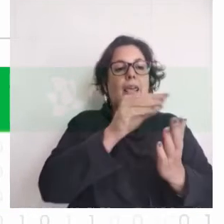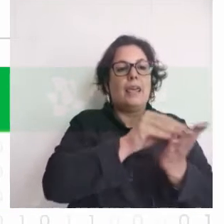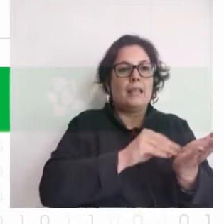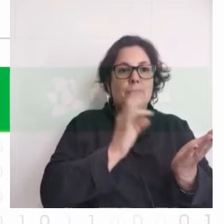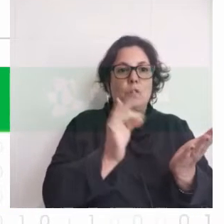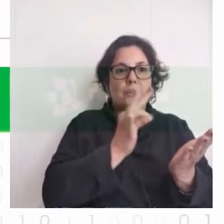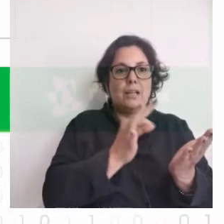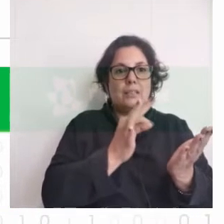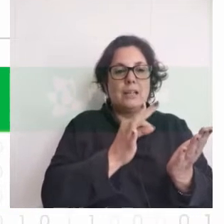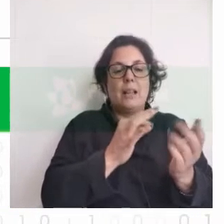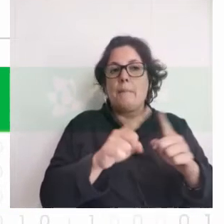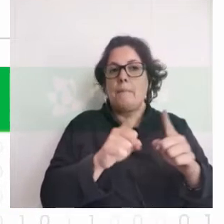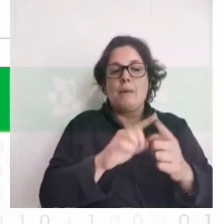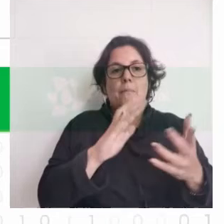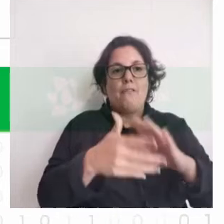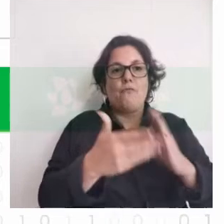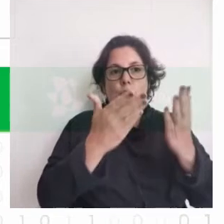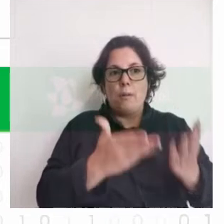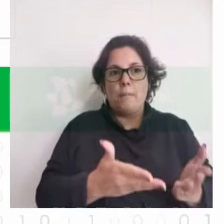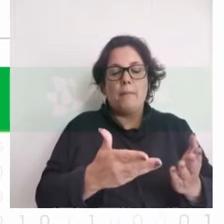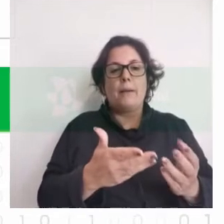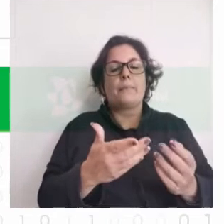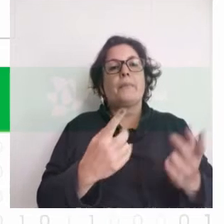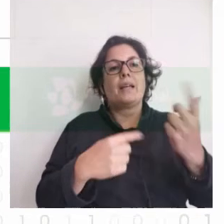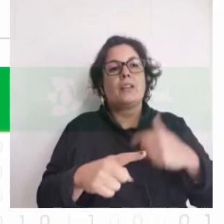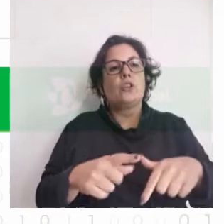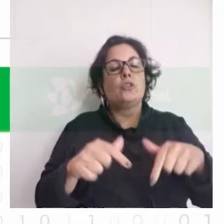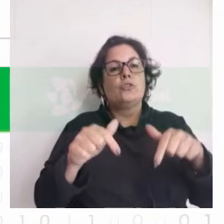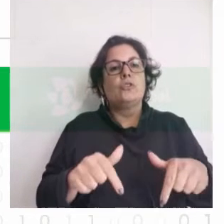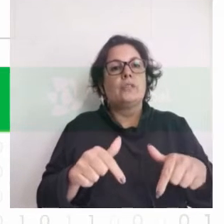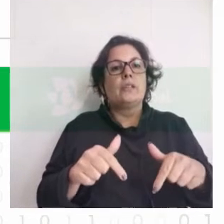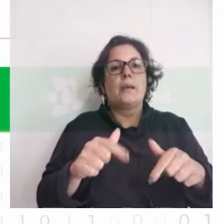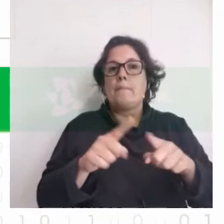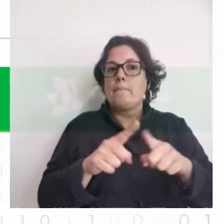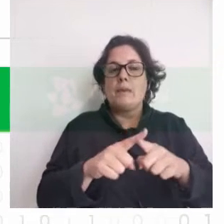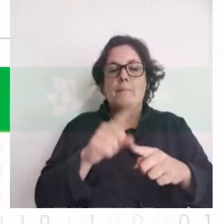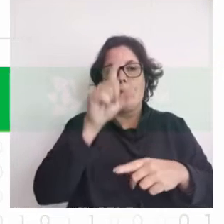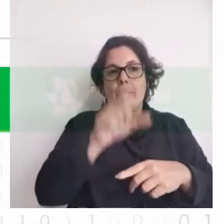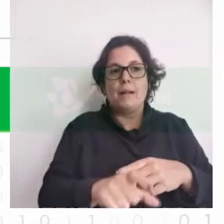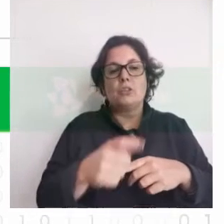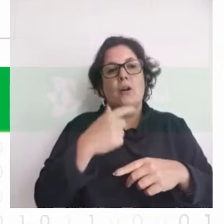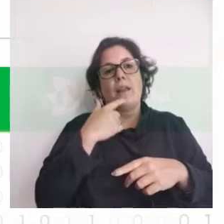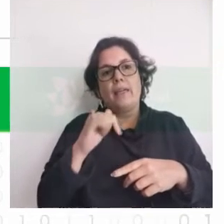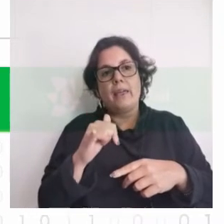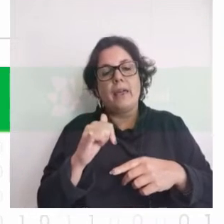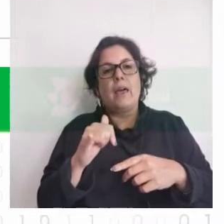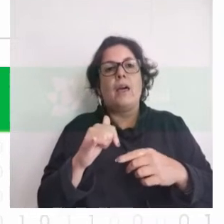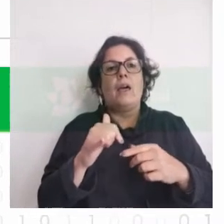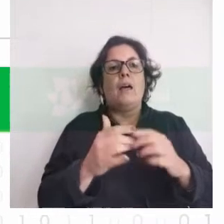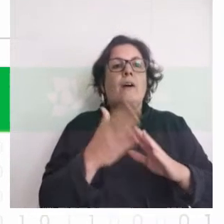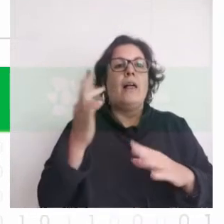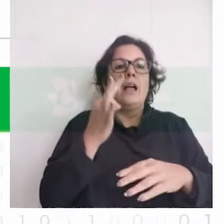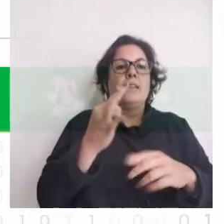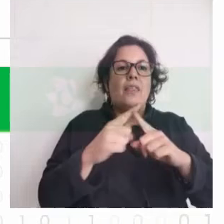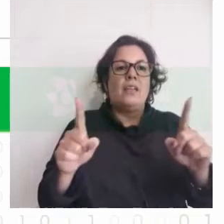tratados de la misma forma. En este caso, con esta misma persona de ejemplo que va a talleres distintos el